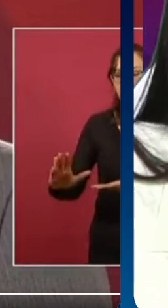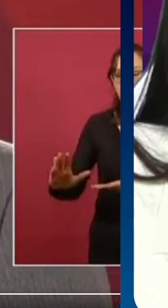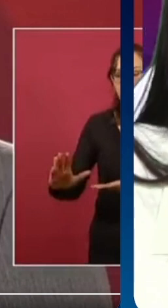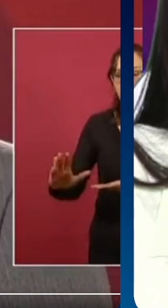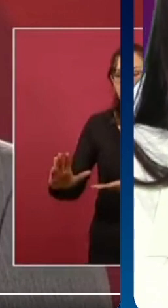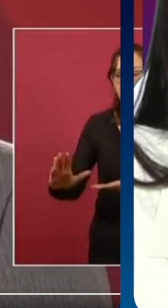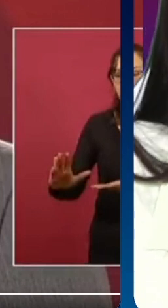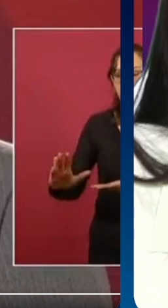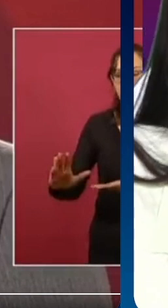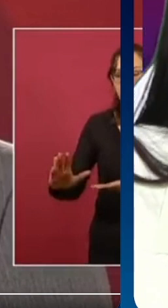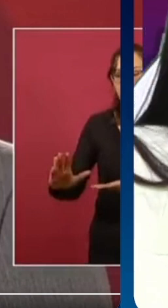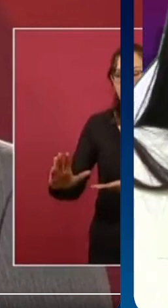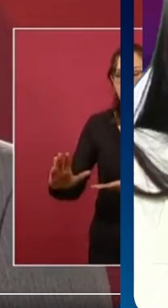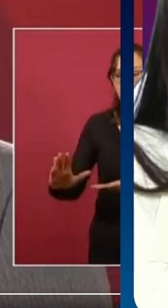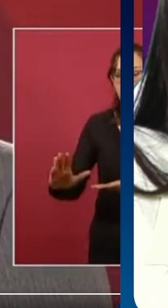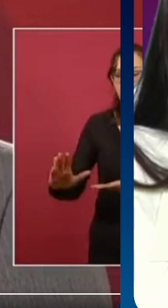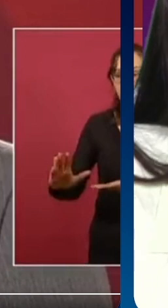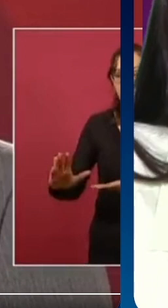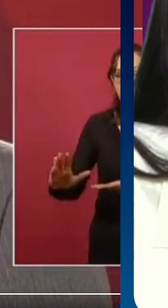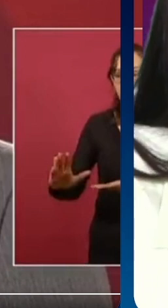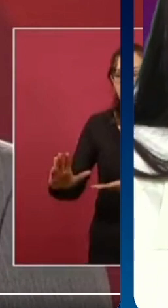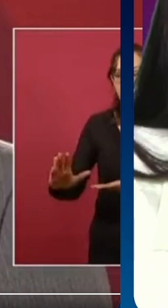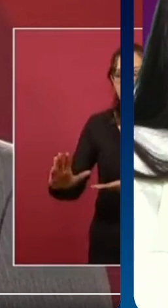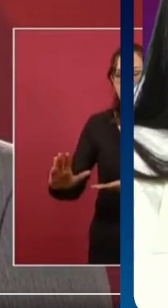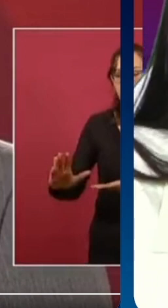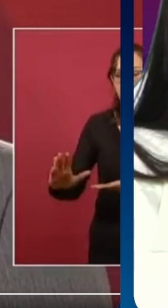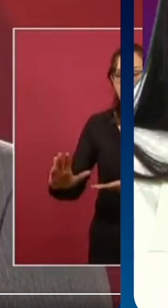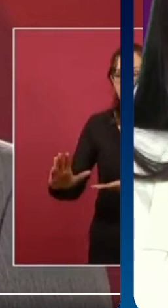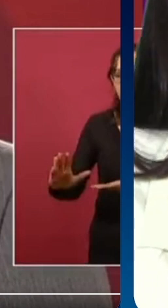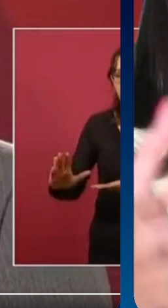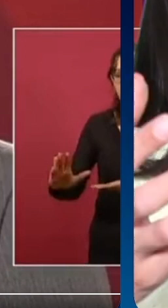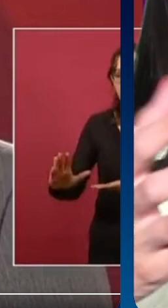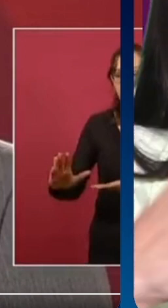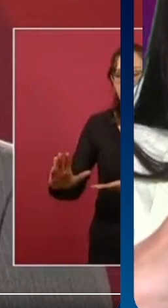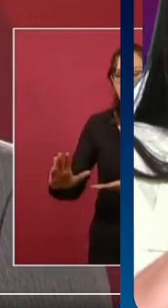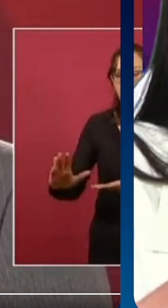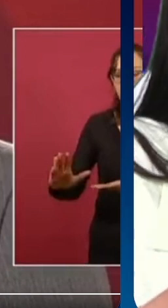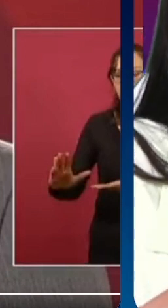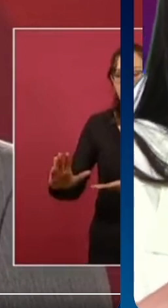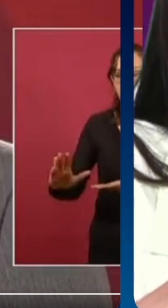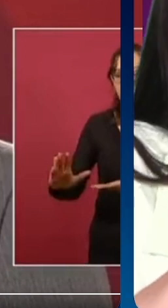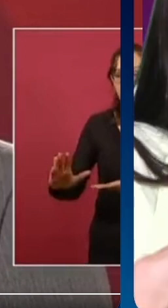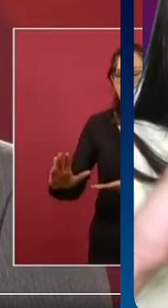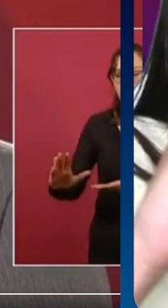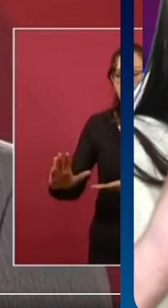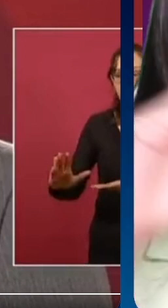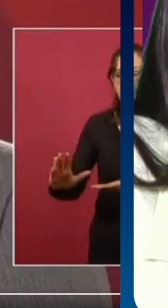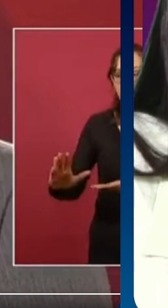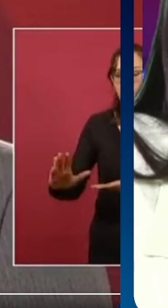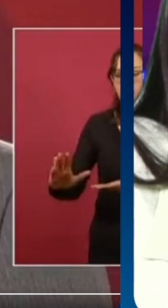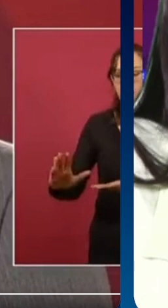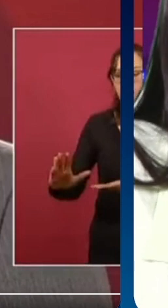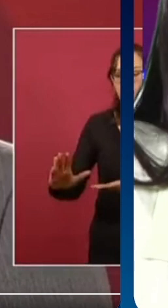actos racistas o en generar actos que, bueno, pues colocan a unos en una superioridad cuando en realidad se supone que no